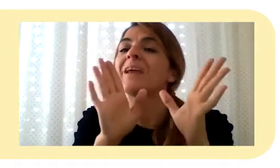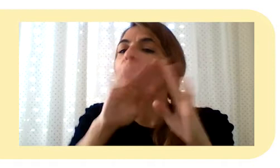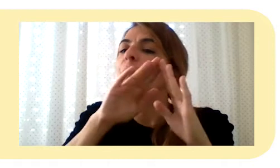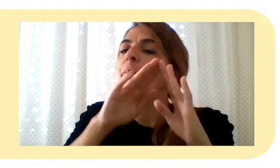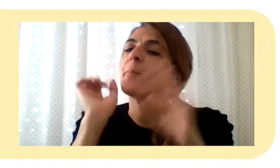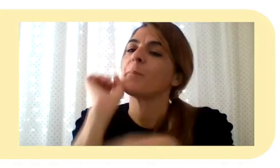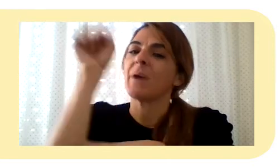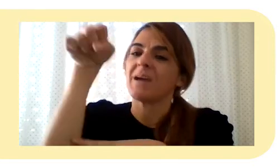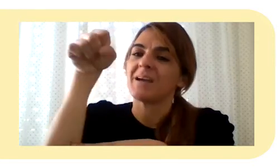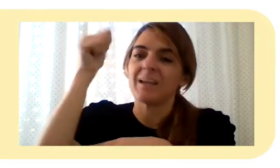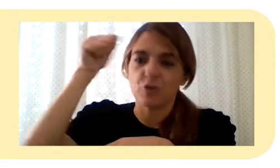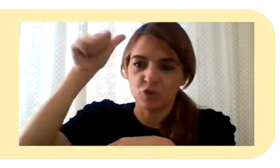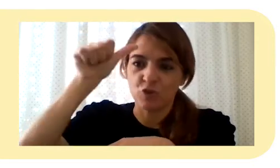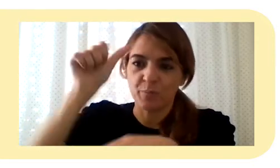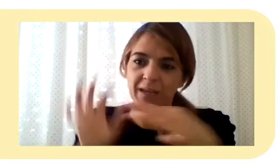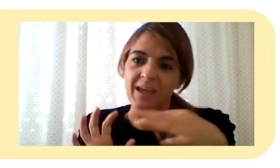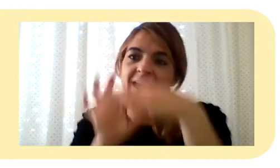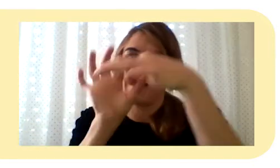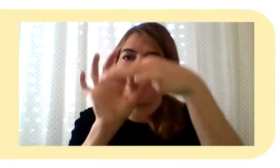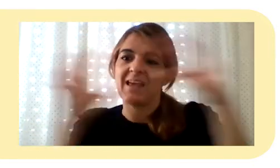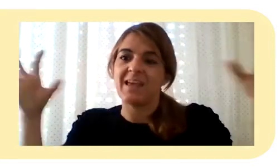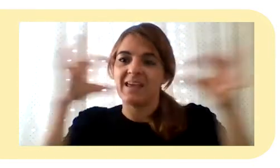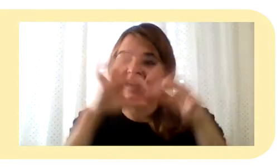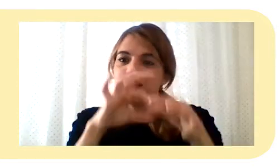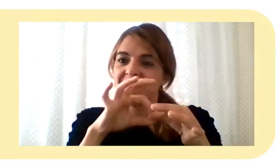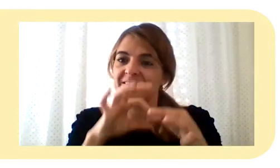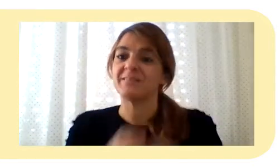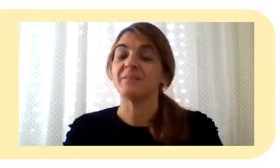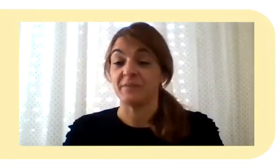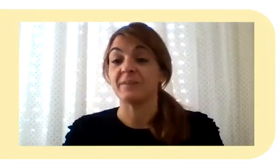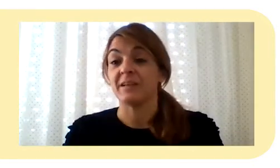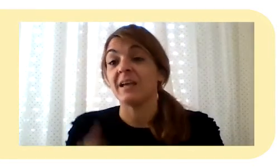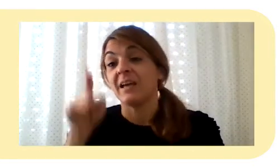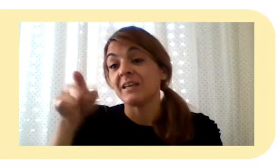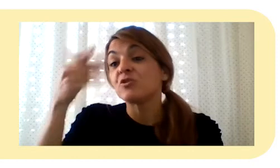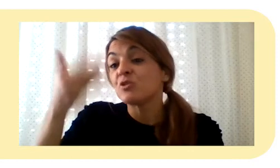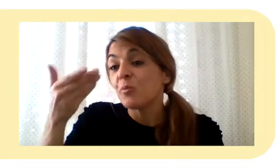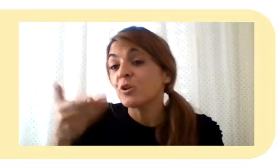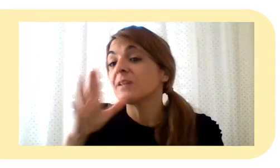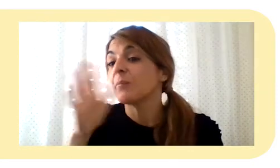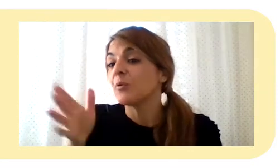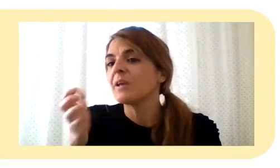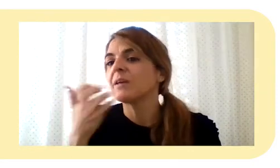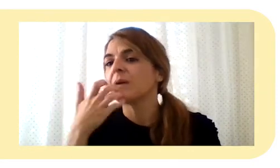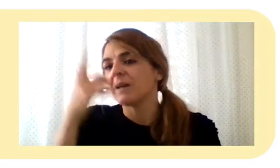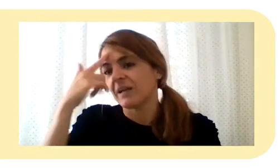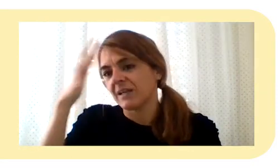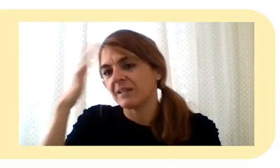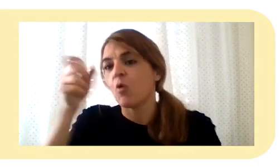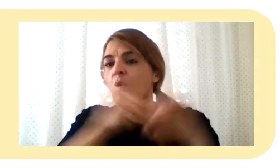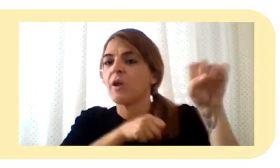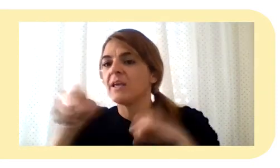más que los hombres interhemisféricas, entre los dos hemisferios. Y esto es muy importante. Por ejemplo, si tienes un ictus